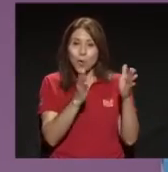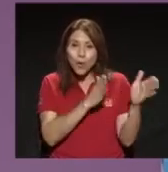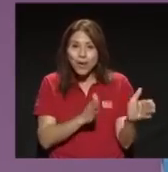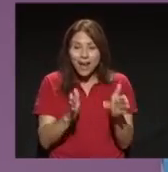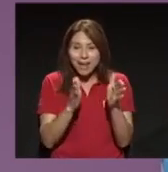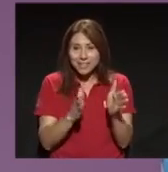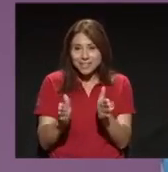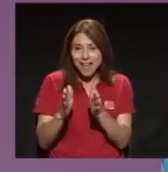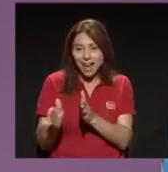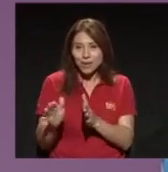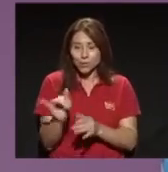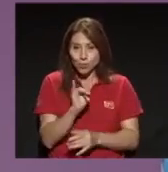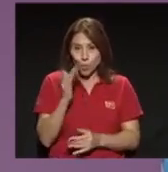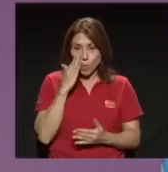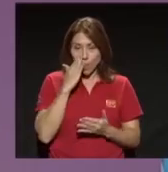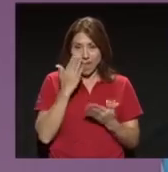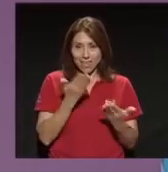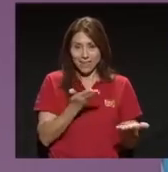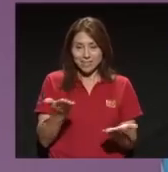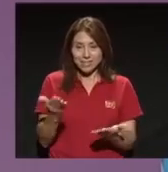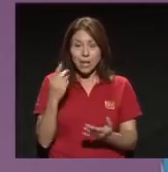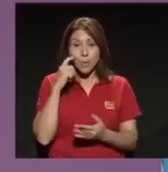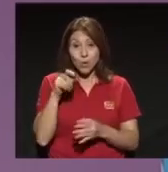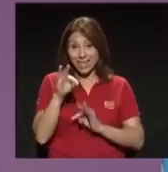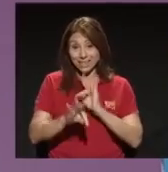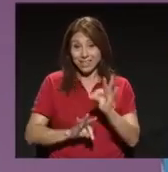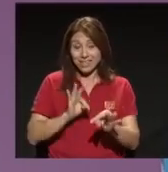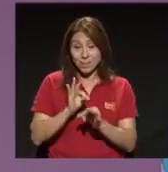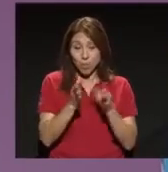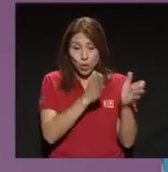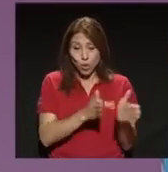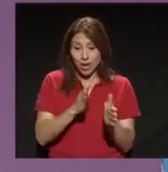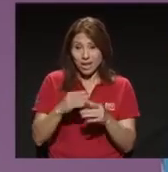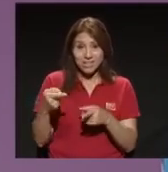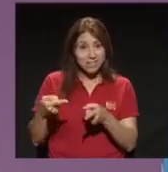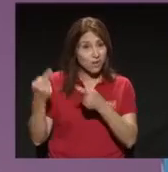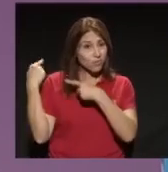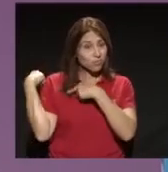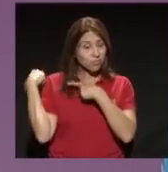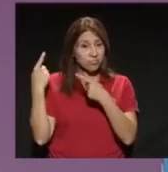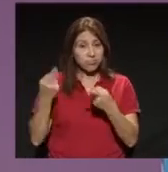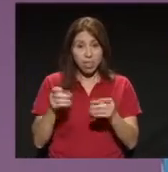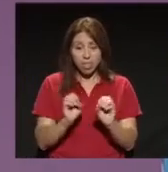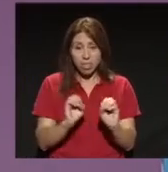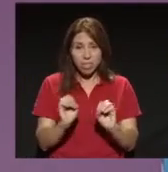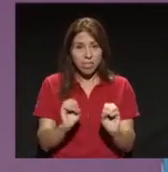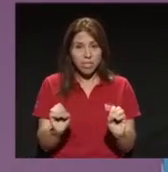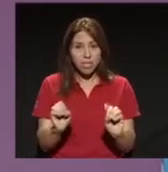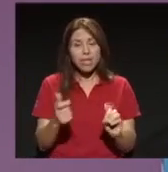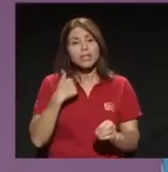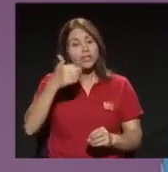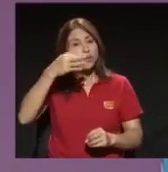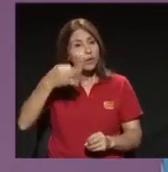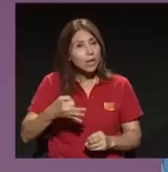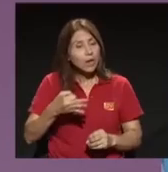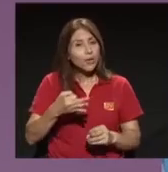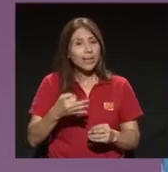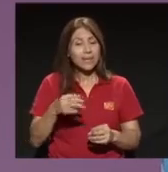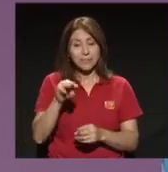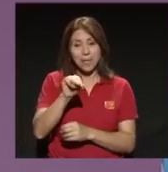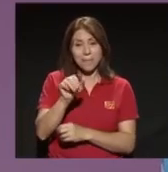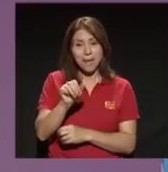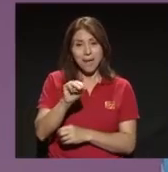como madre es verdad porque ese tipo de organización no la hemos no la hemos tenido y bueno yo creo que las ma matones